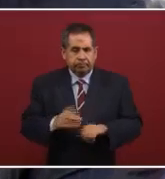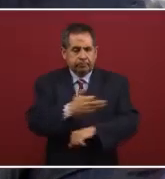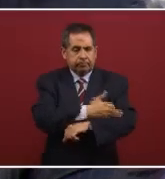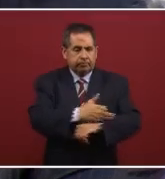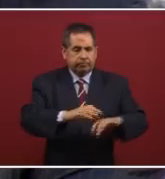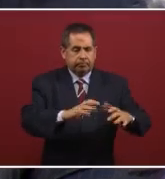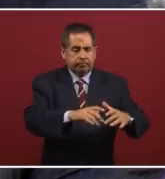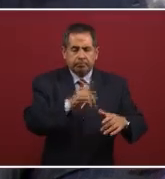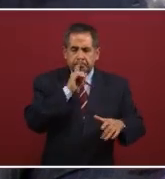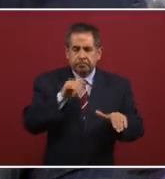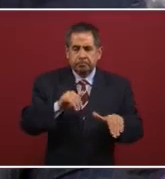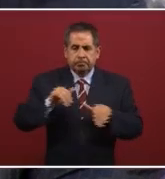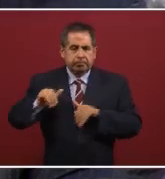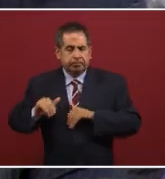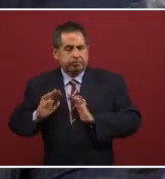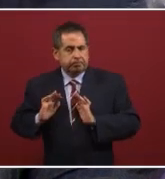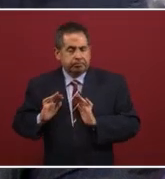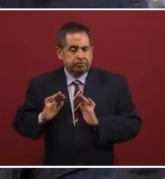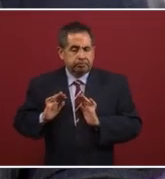familiares de